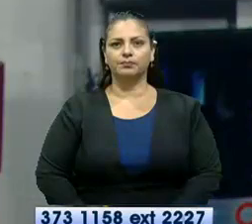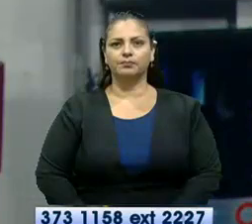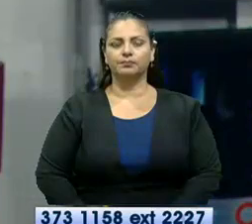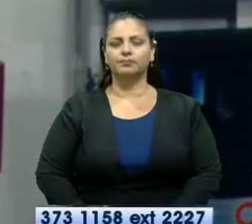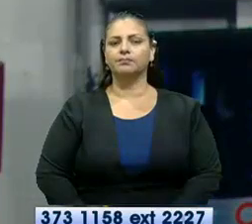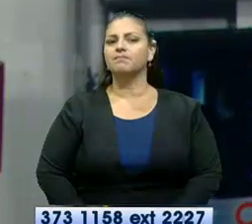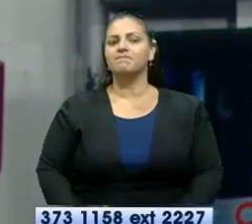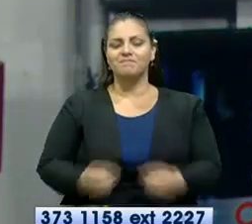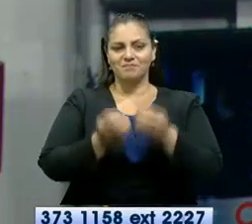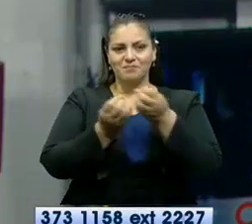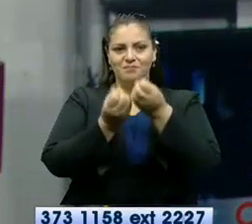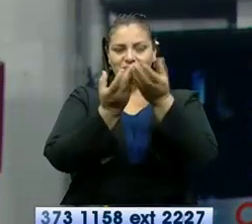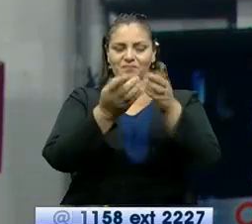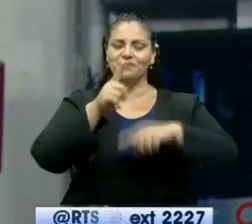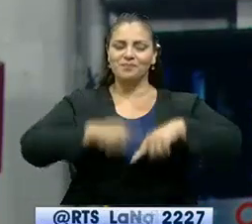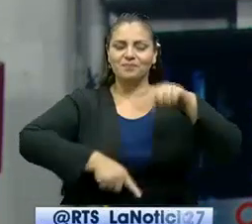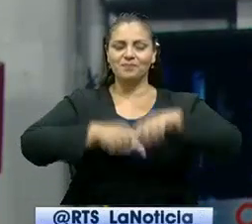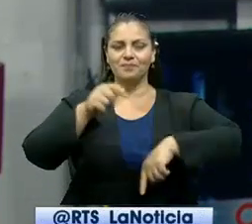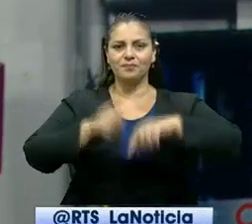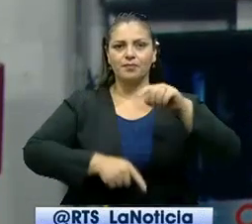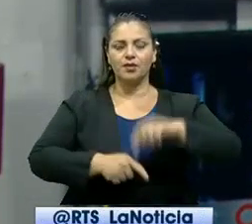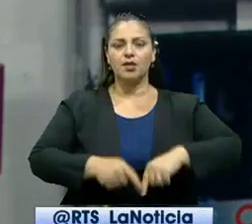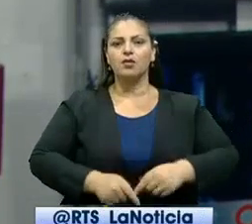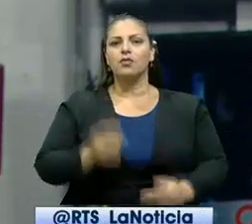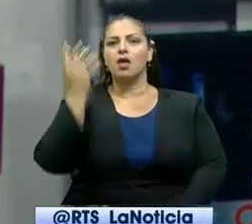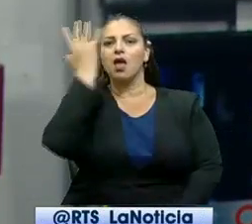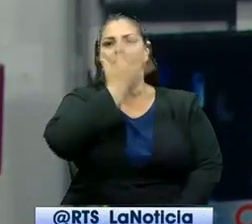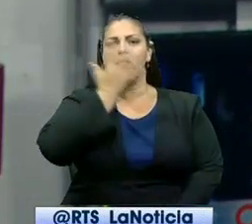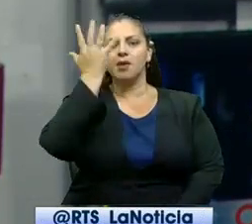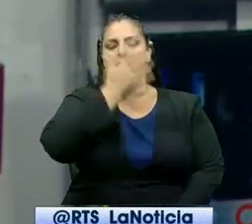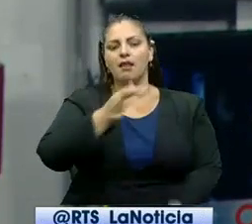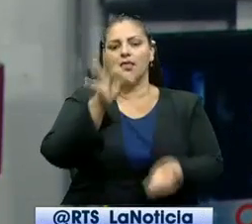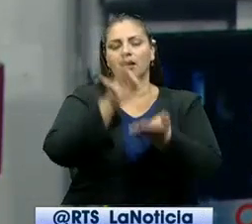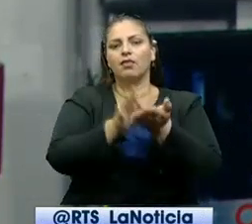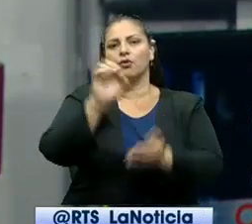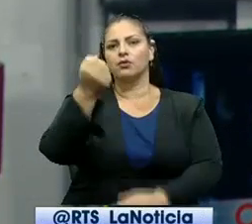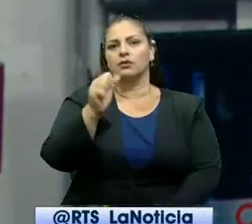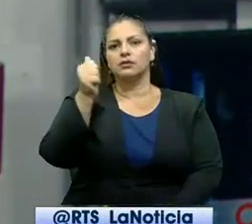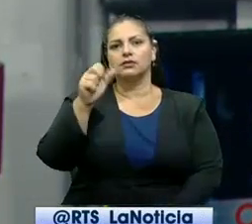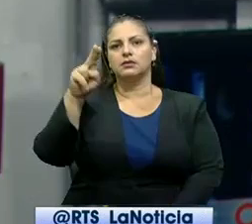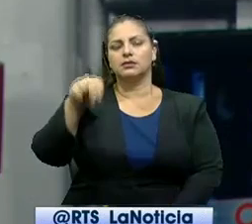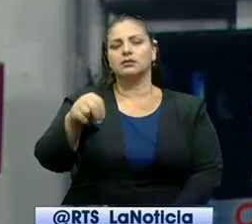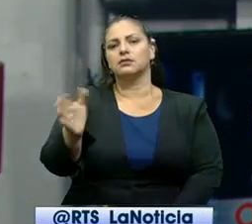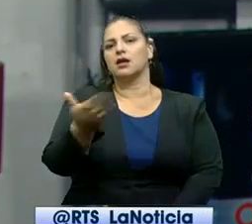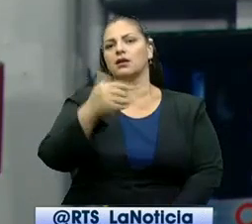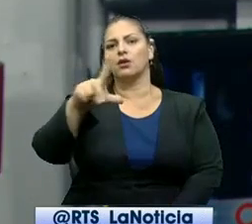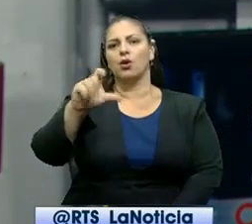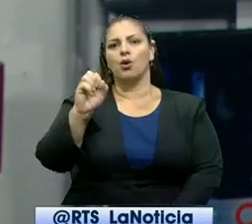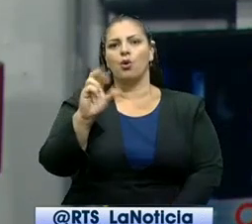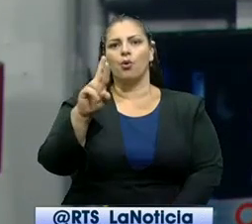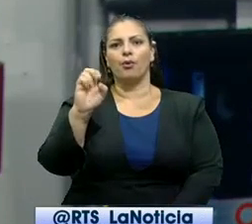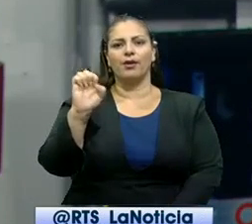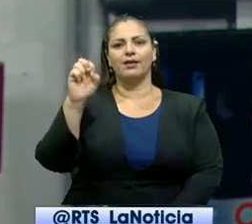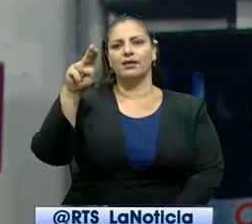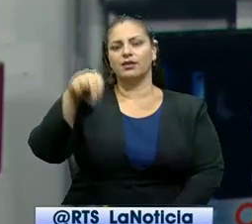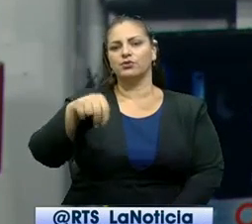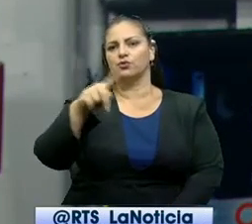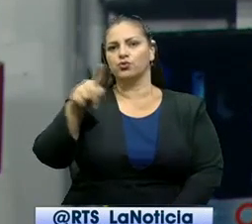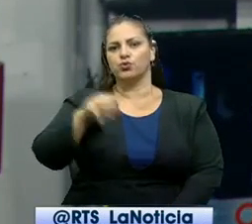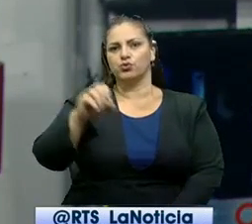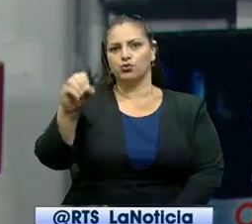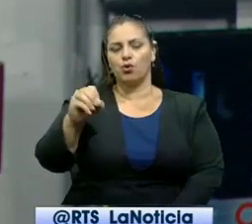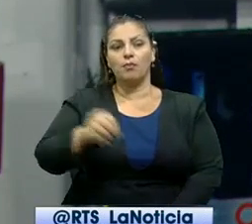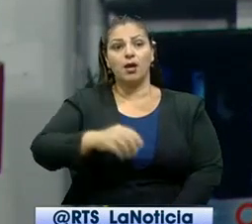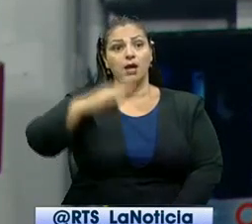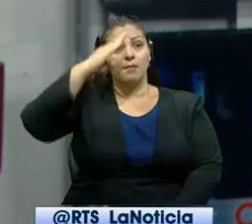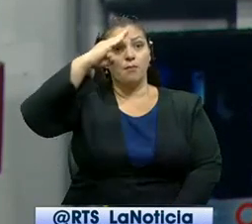De regreso con más información, amigos. Unidades de policía decomisaron mercadería que aparentemente ingresó de forma ilegal desde Colombia